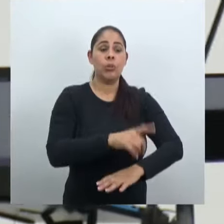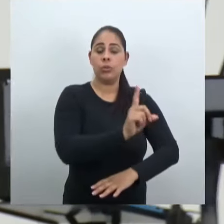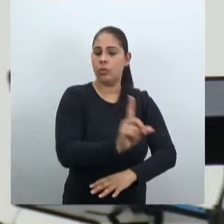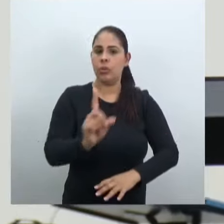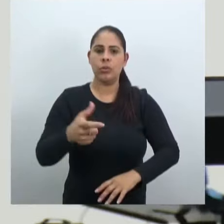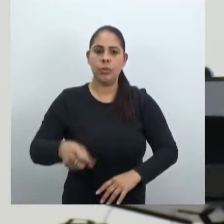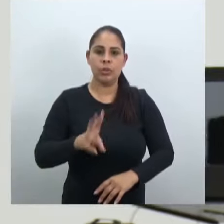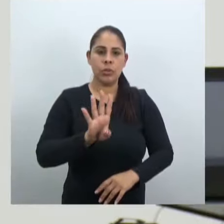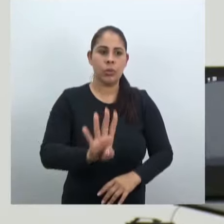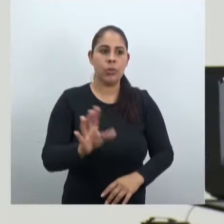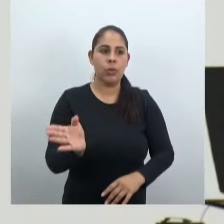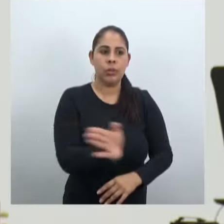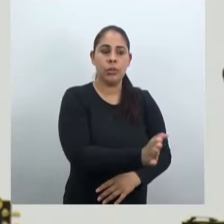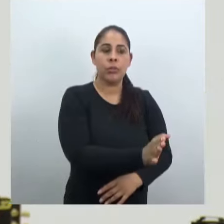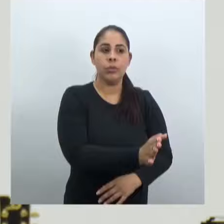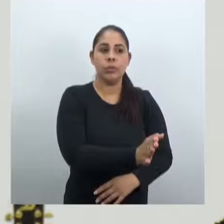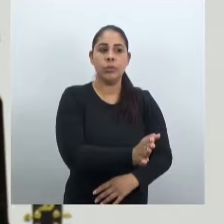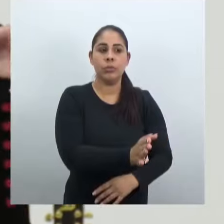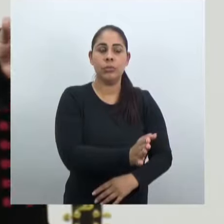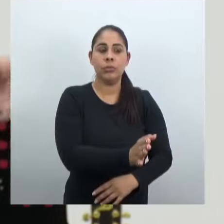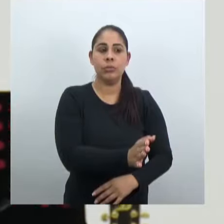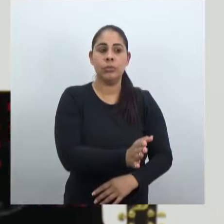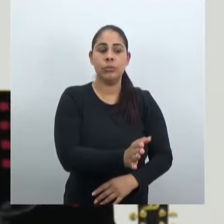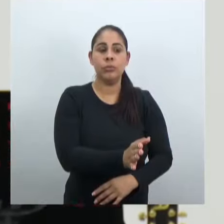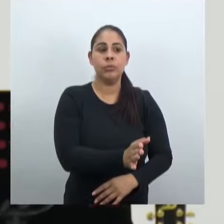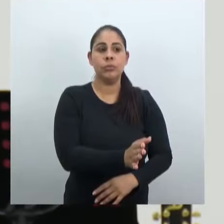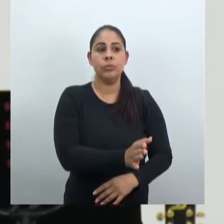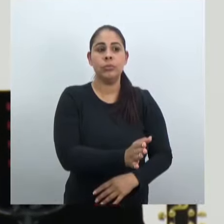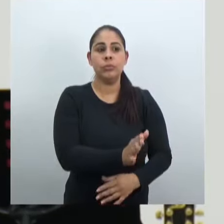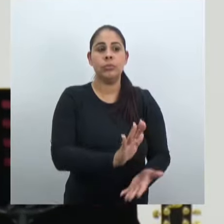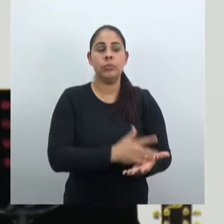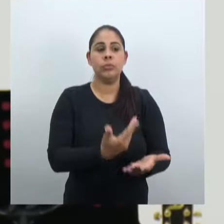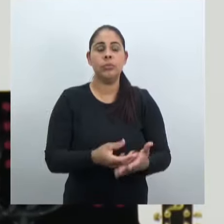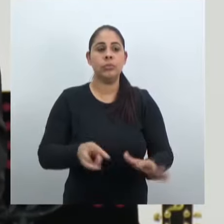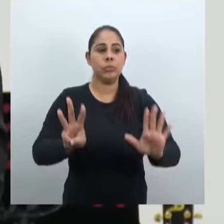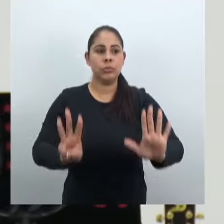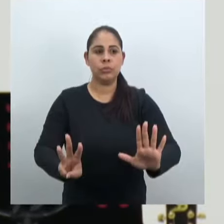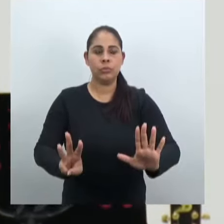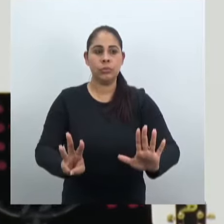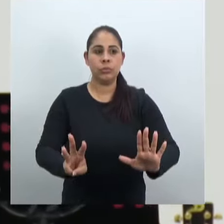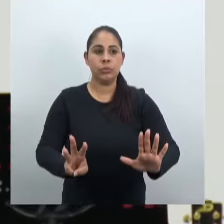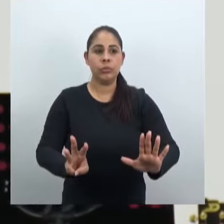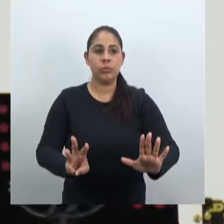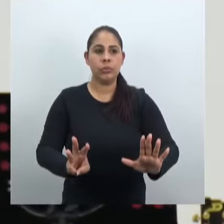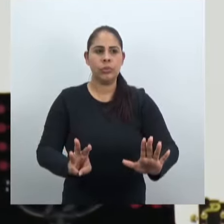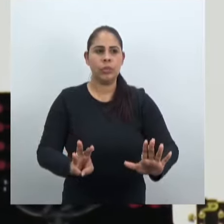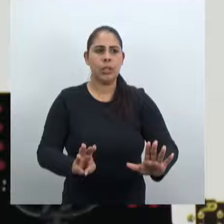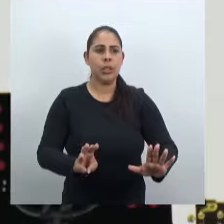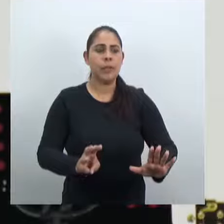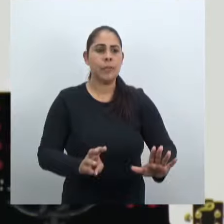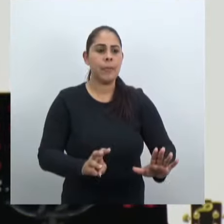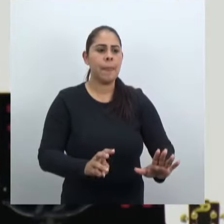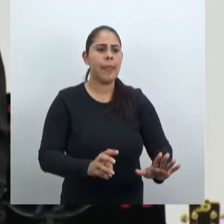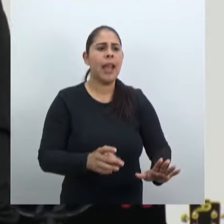7, 8, dice: ¿quién de vosotros tiene un amigo y va a medianoche a pedirle